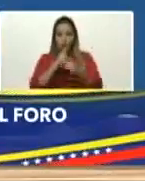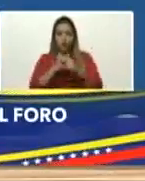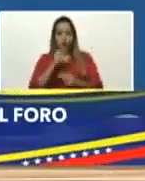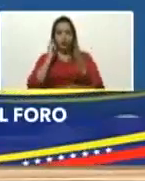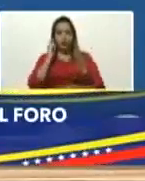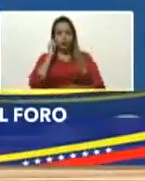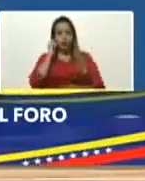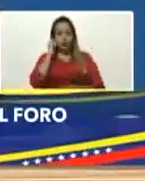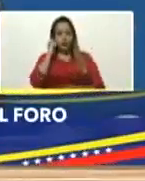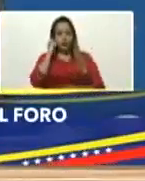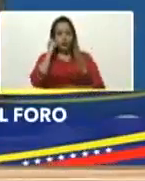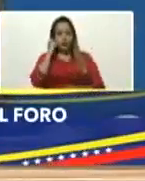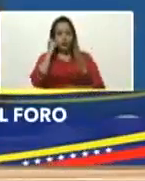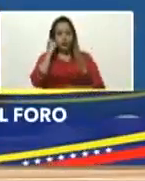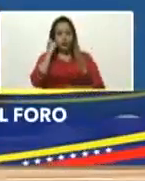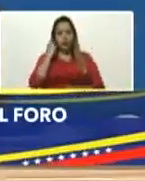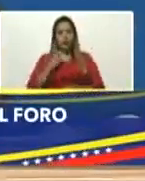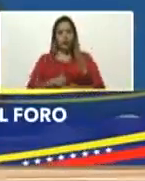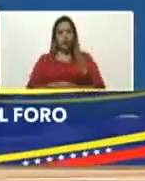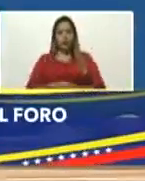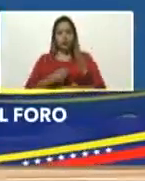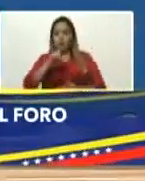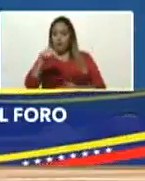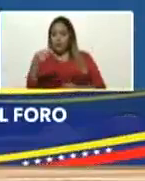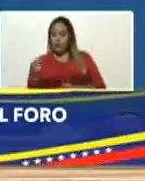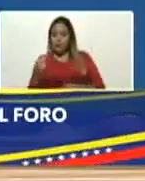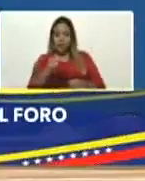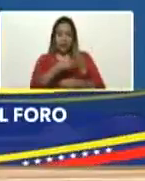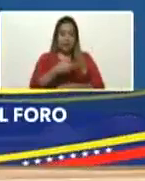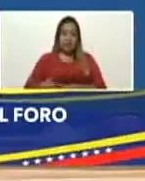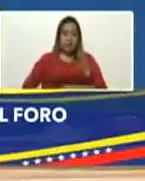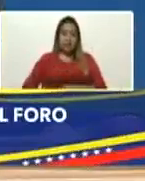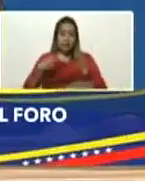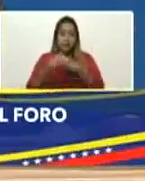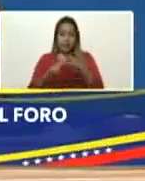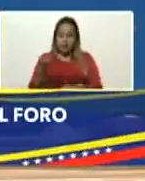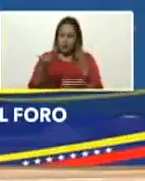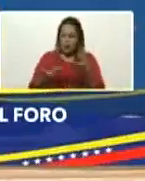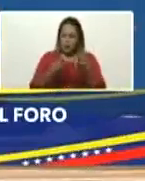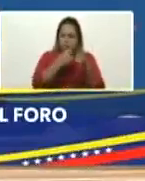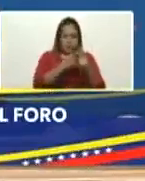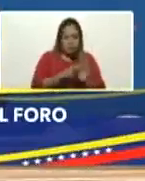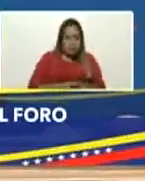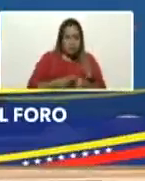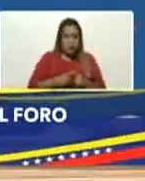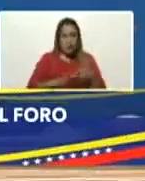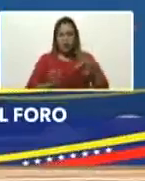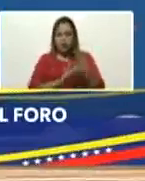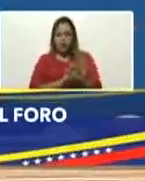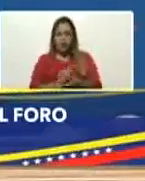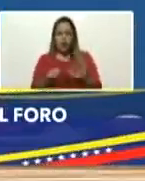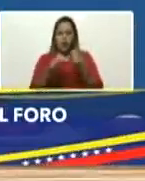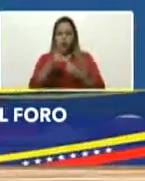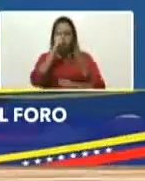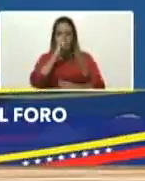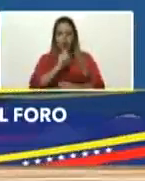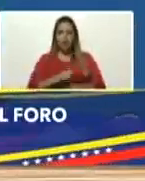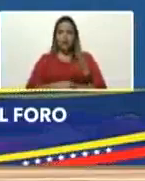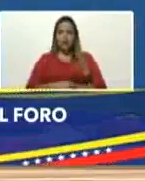Y mañana, presidente, vamos a hacer un balance del año, de